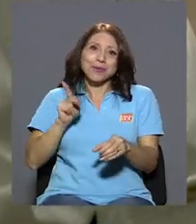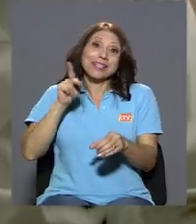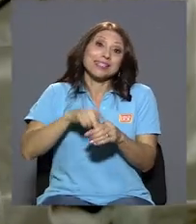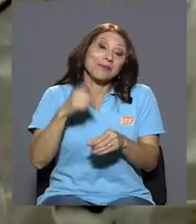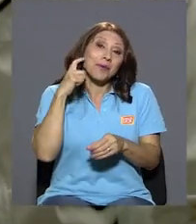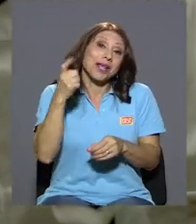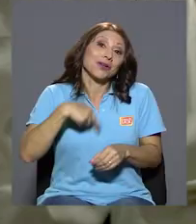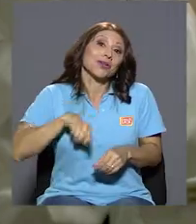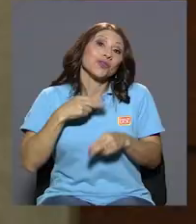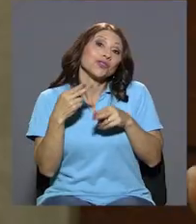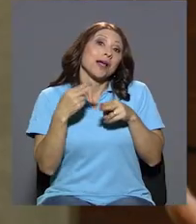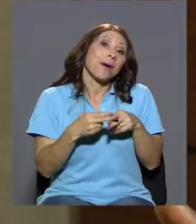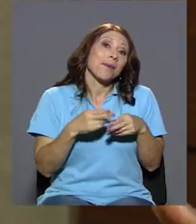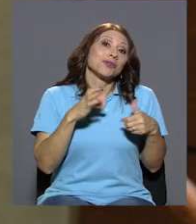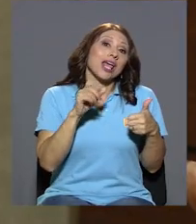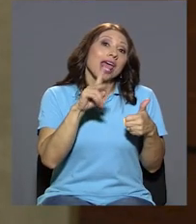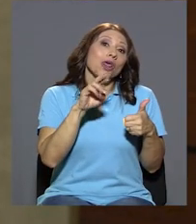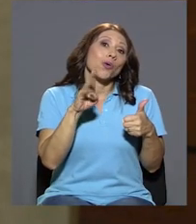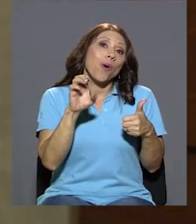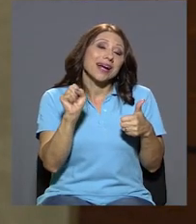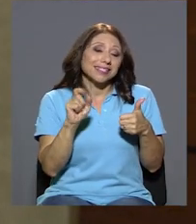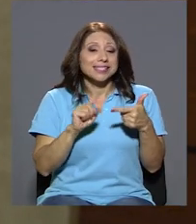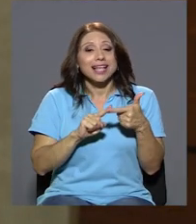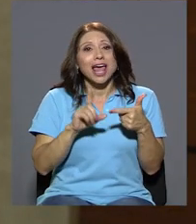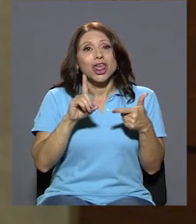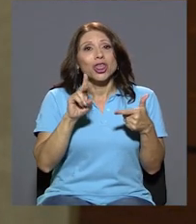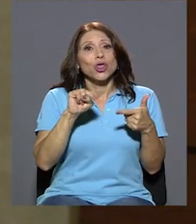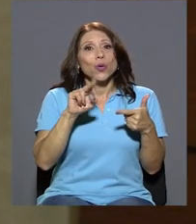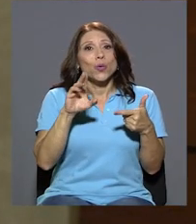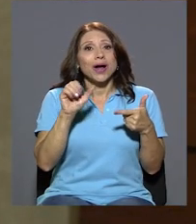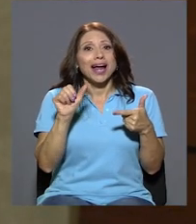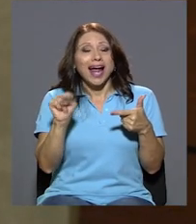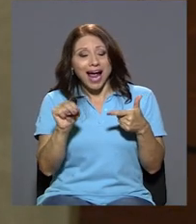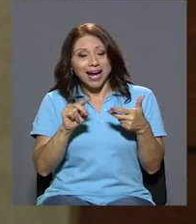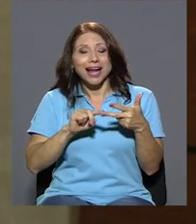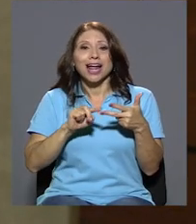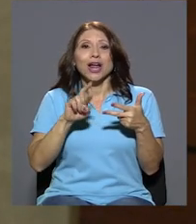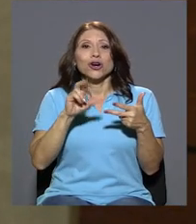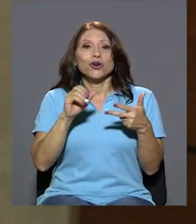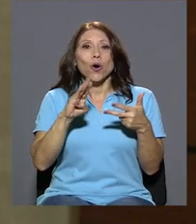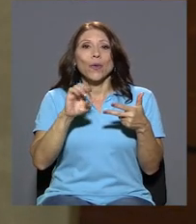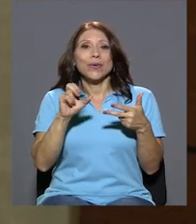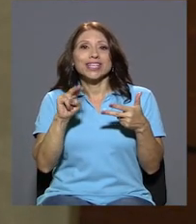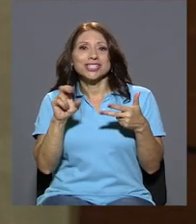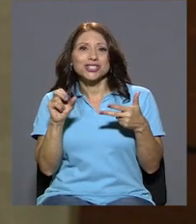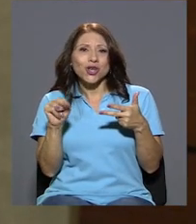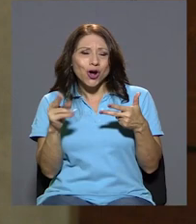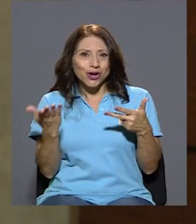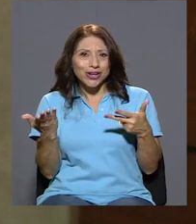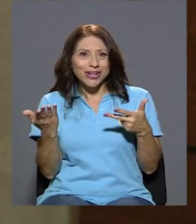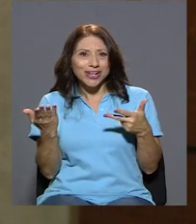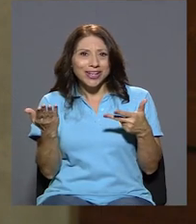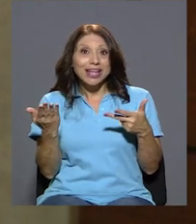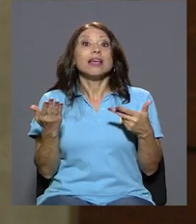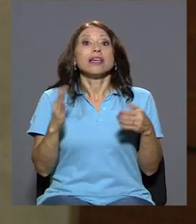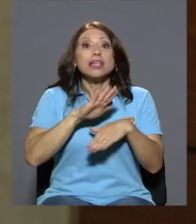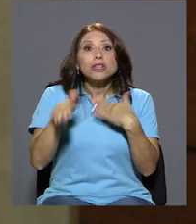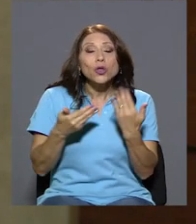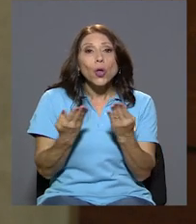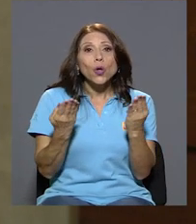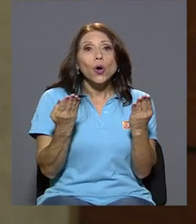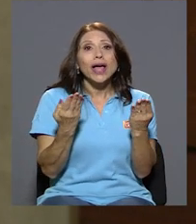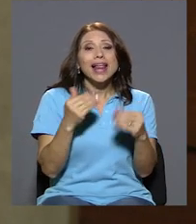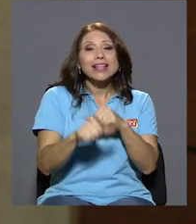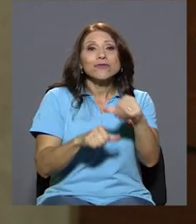participar porque nos llamábamos edwards y nunca en verdad y robinson entonces y todo el esfuerzo de cerrar las